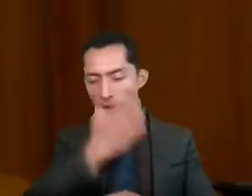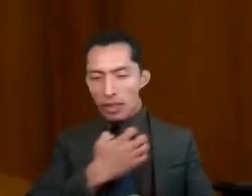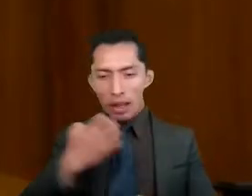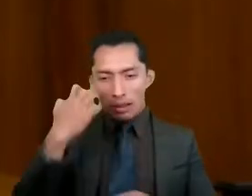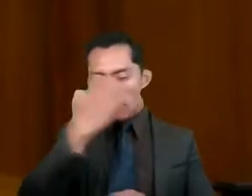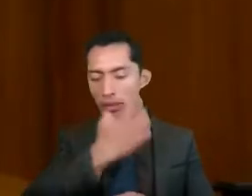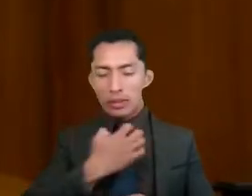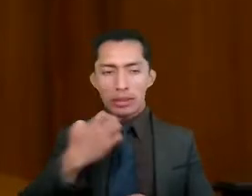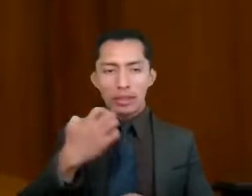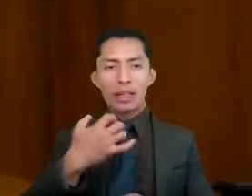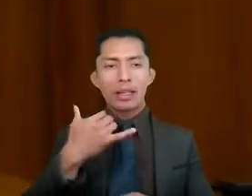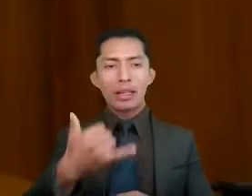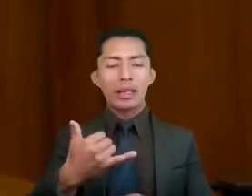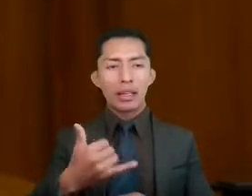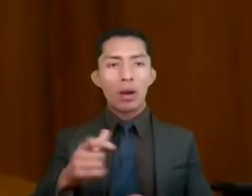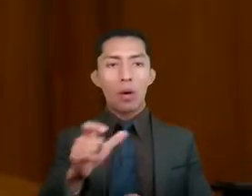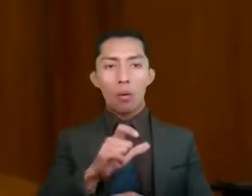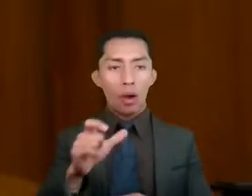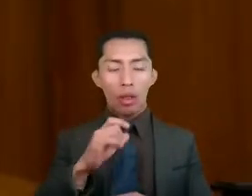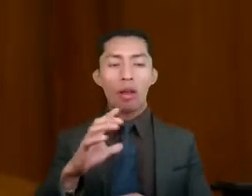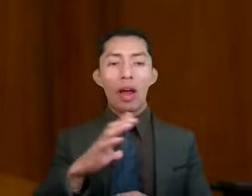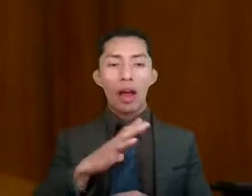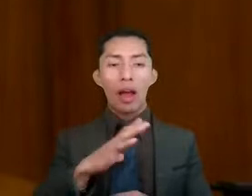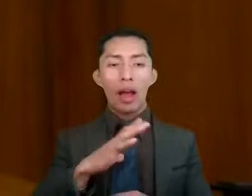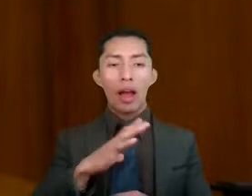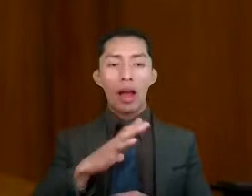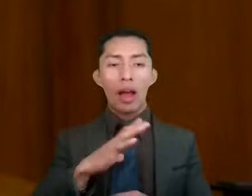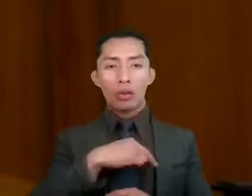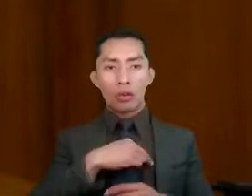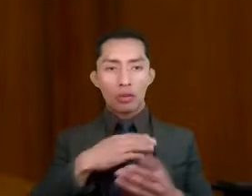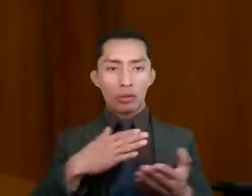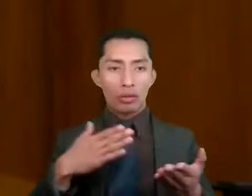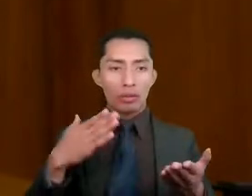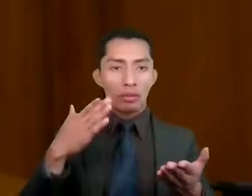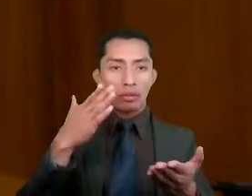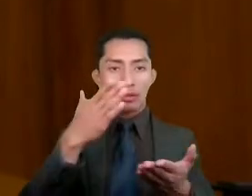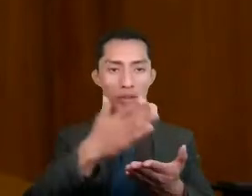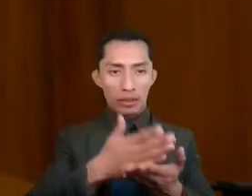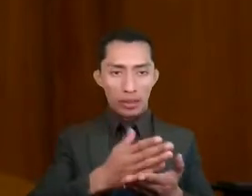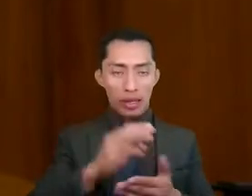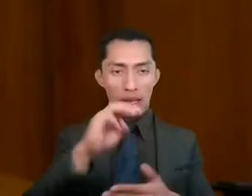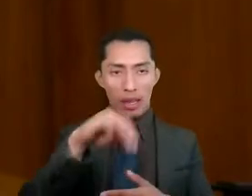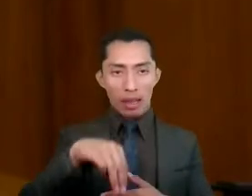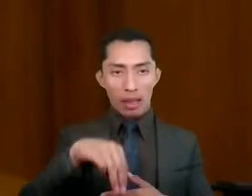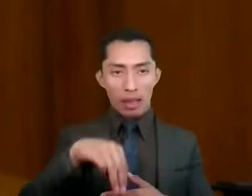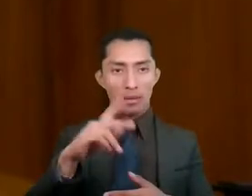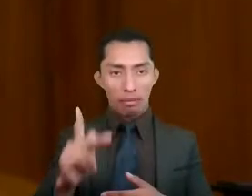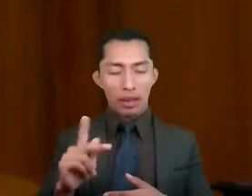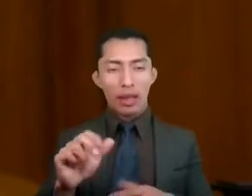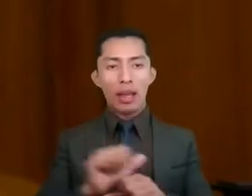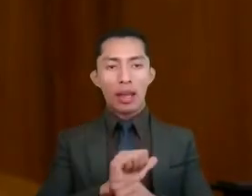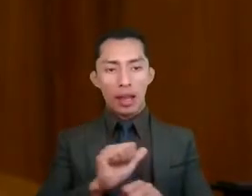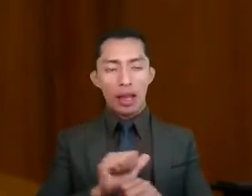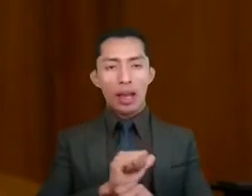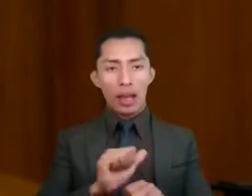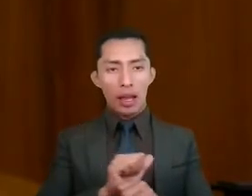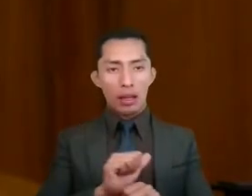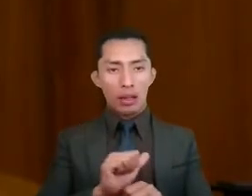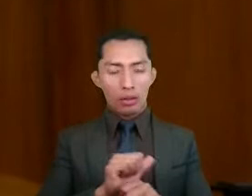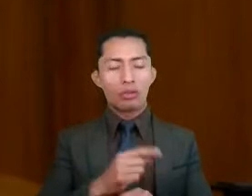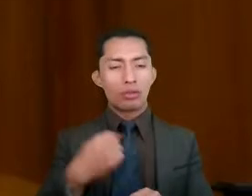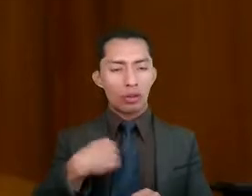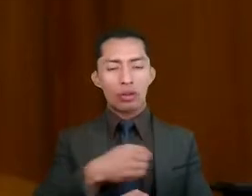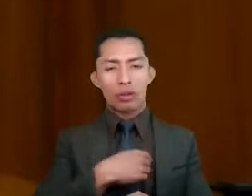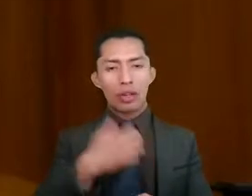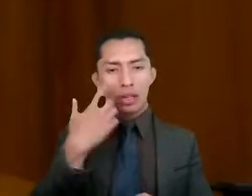sobre todo cuando nosotros tenemos que ir al Ministerio Público y acusar el robo del vehículo para que nosotros tengamos los